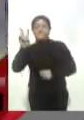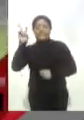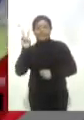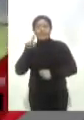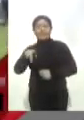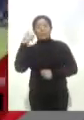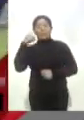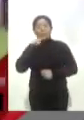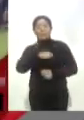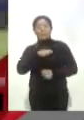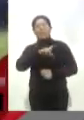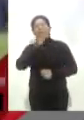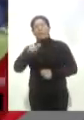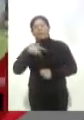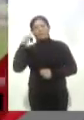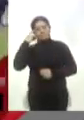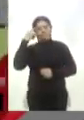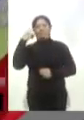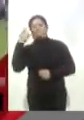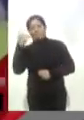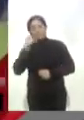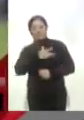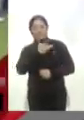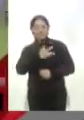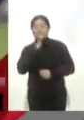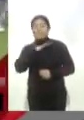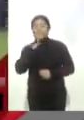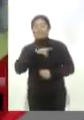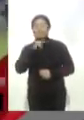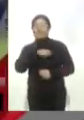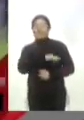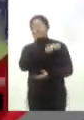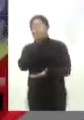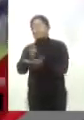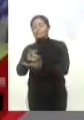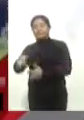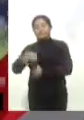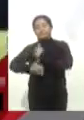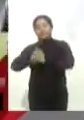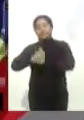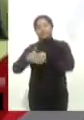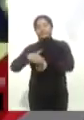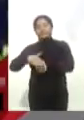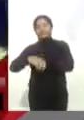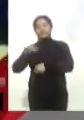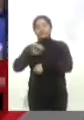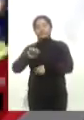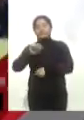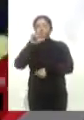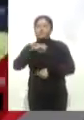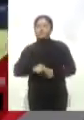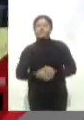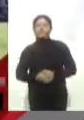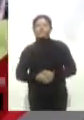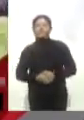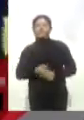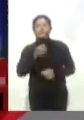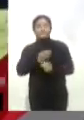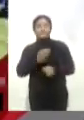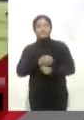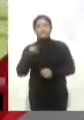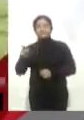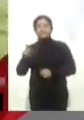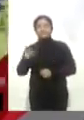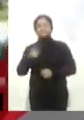acuerdo a la prensa mexicana, por lo que no estará en el duelo de la máquina contra León del próximo sábado. Este es el primer caso de alguien que dio